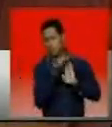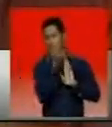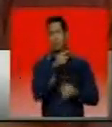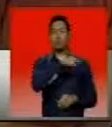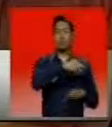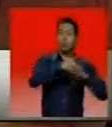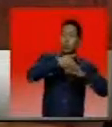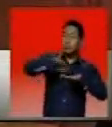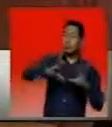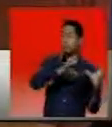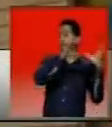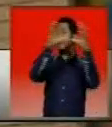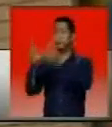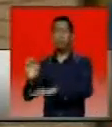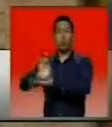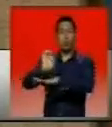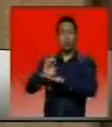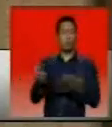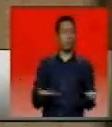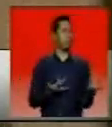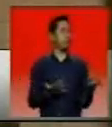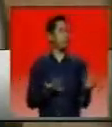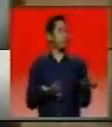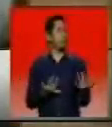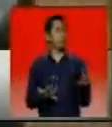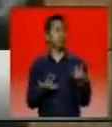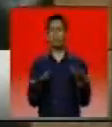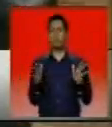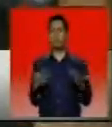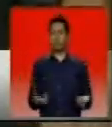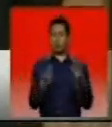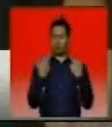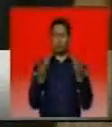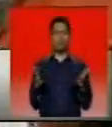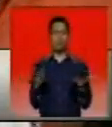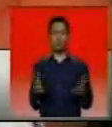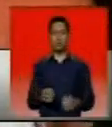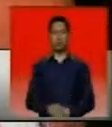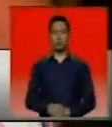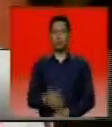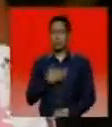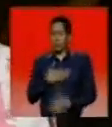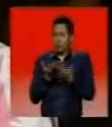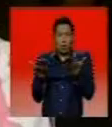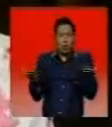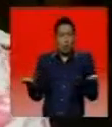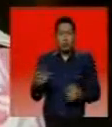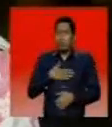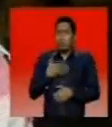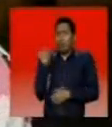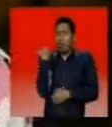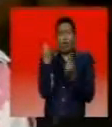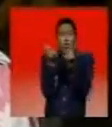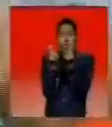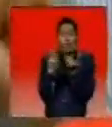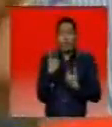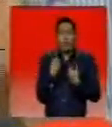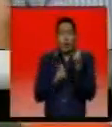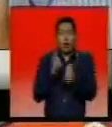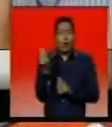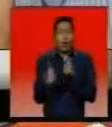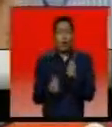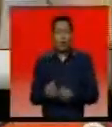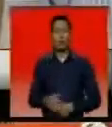aún no llega. Y la empresa OGC no da respuestas. A mí me sirven mis cosas, porque no tenía ni para cambiarme ahora.